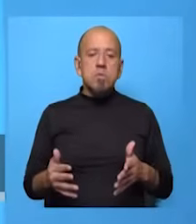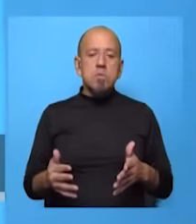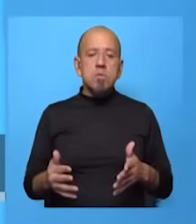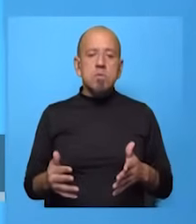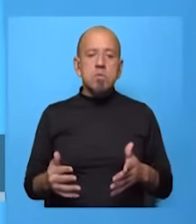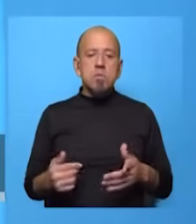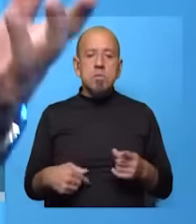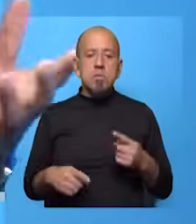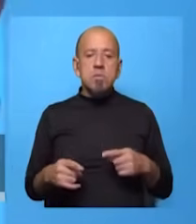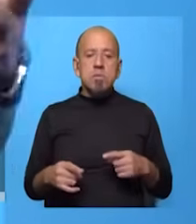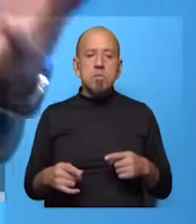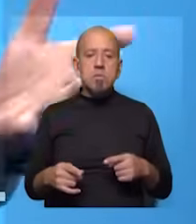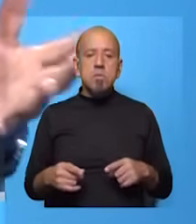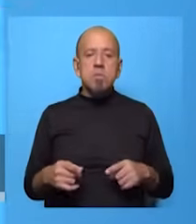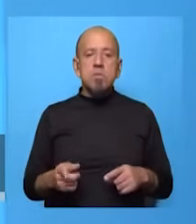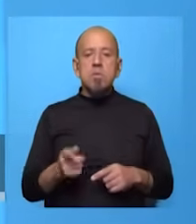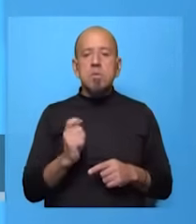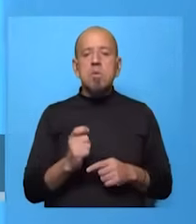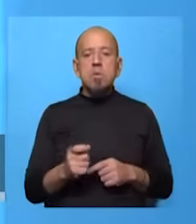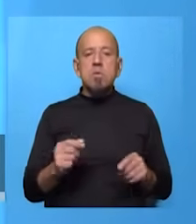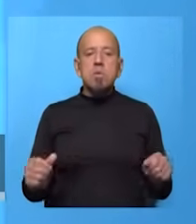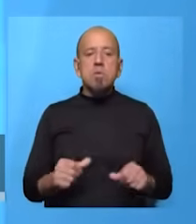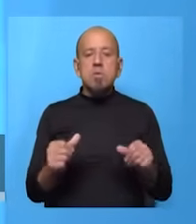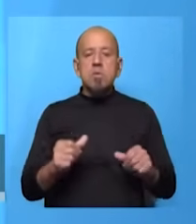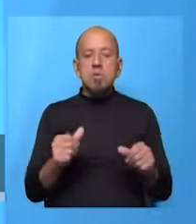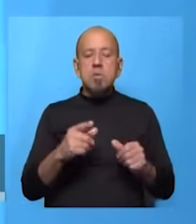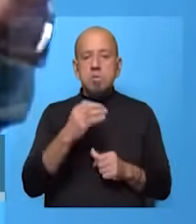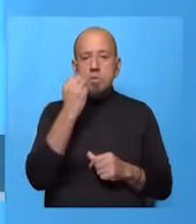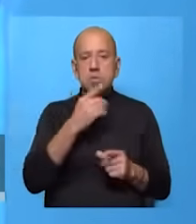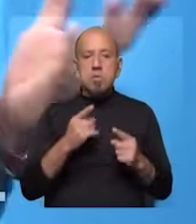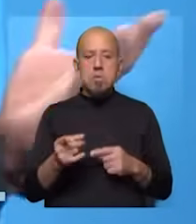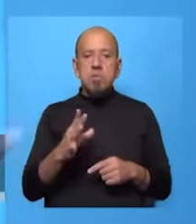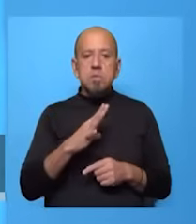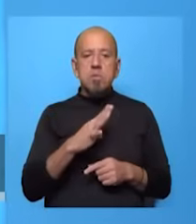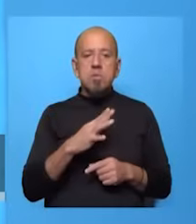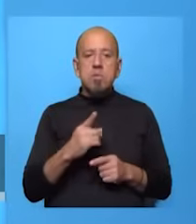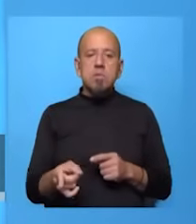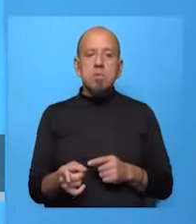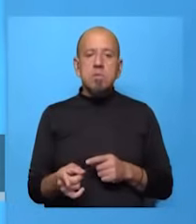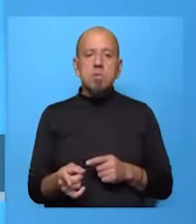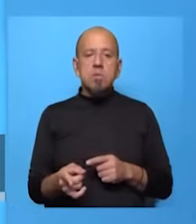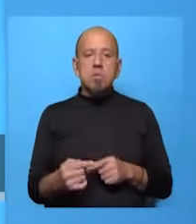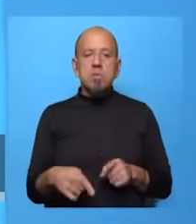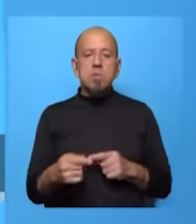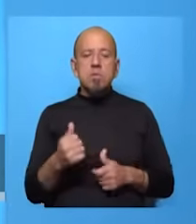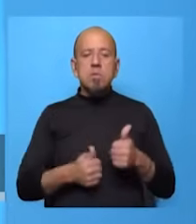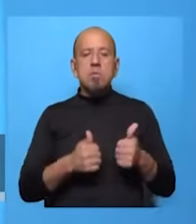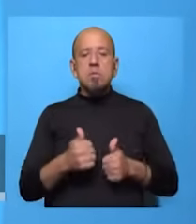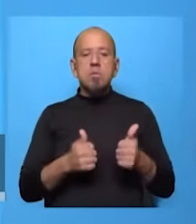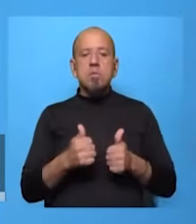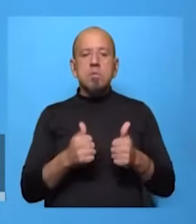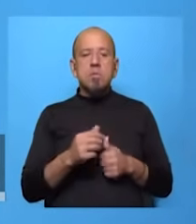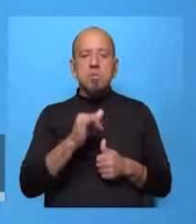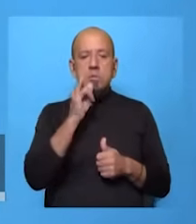es quién lo hace mejor como decía recién y bueno por supuesto hay ciertas este disputas por esos relatos de los